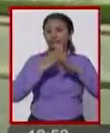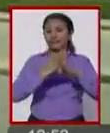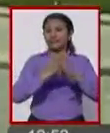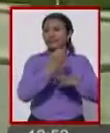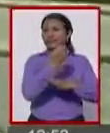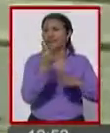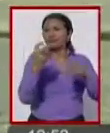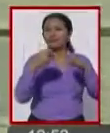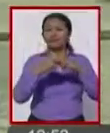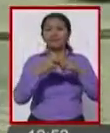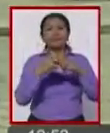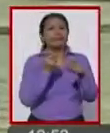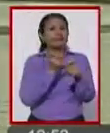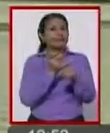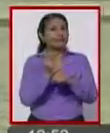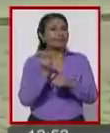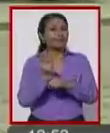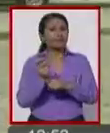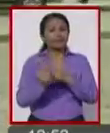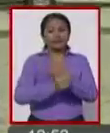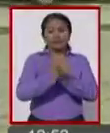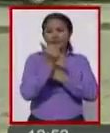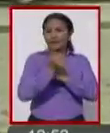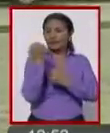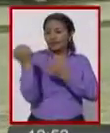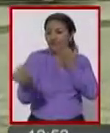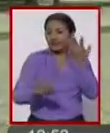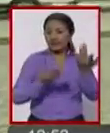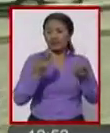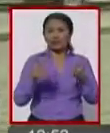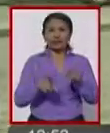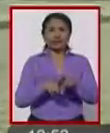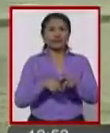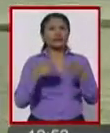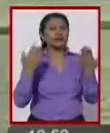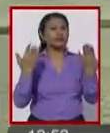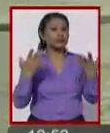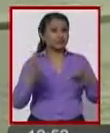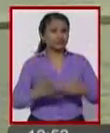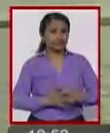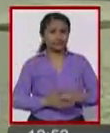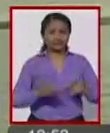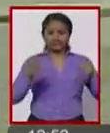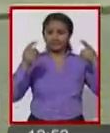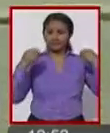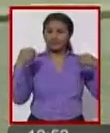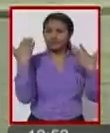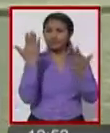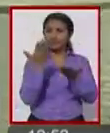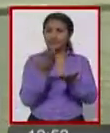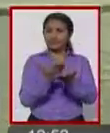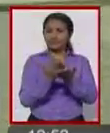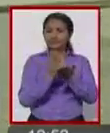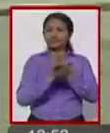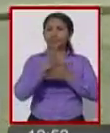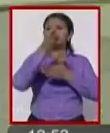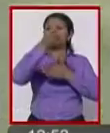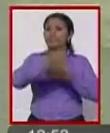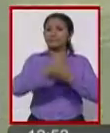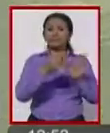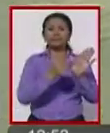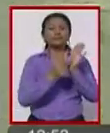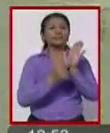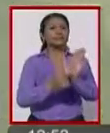otro tipo de cortocircuito causado también por las llamas. En este momento o en momentos vamos a tratar de llegar hasta el otro lado